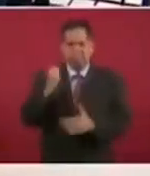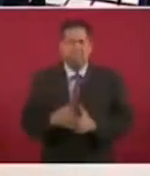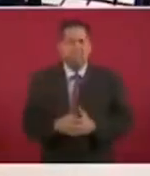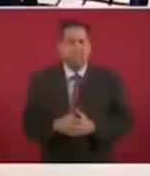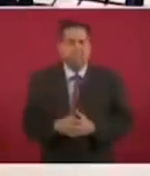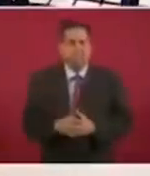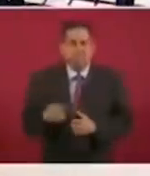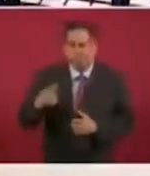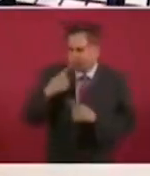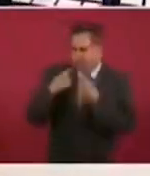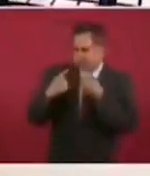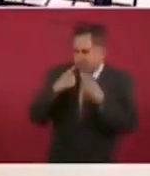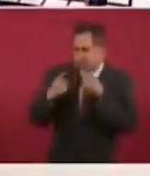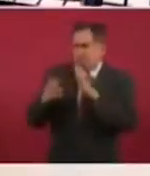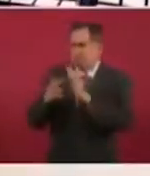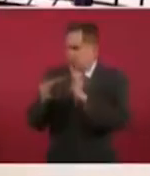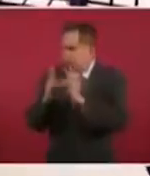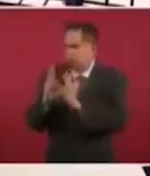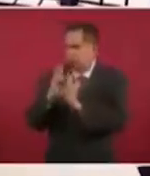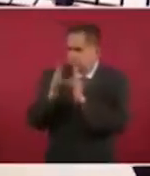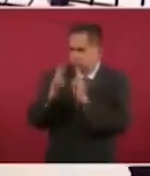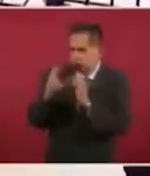Lo logramos con diálogo,